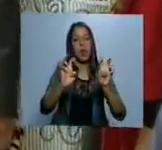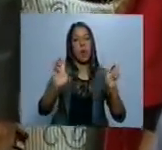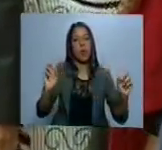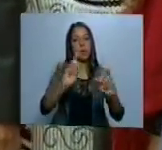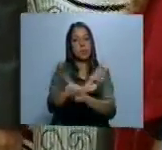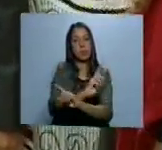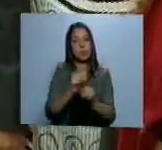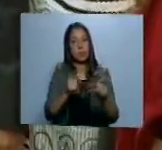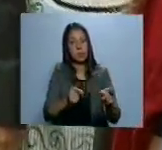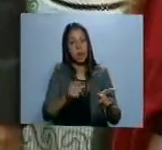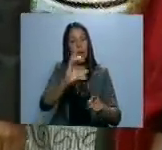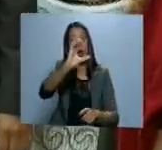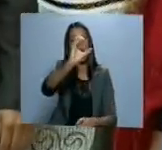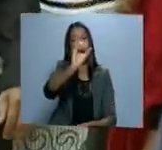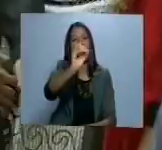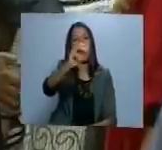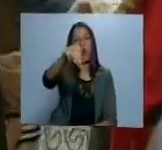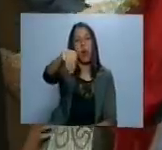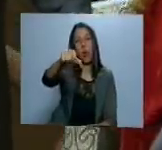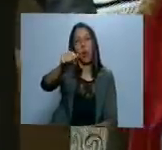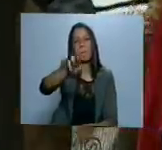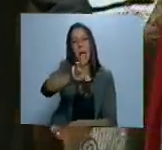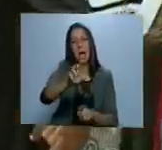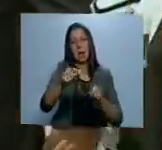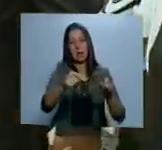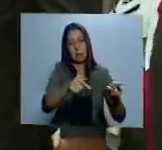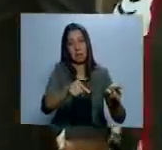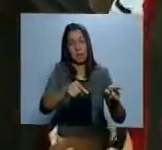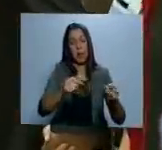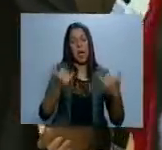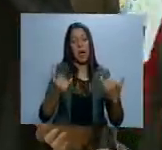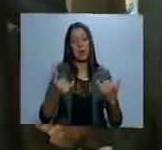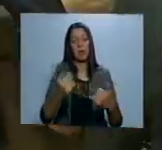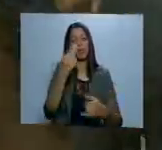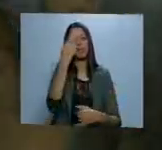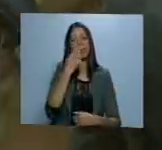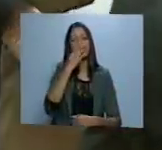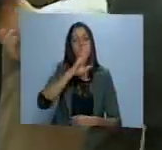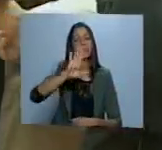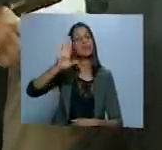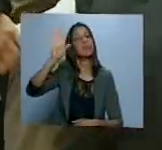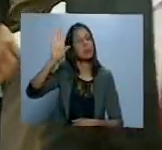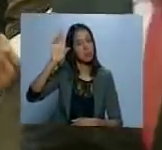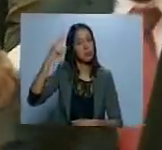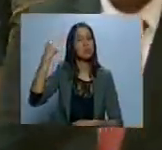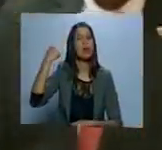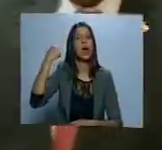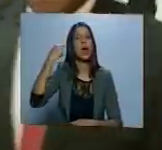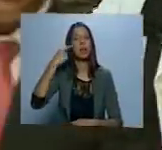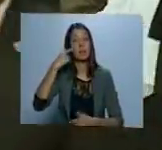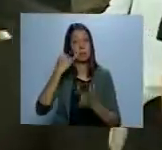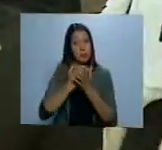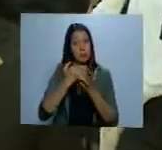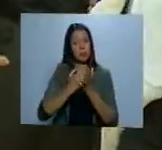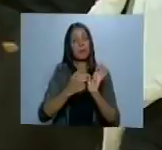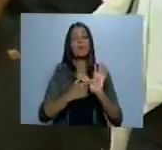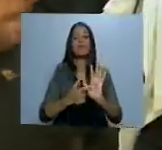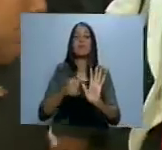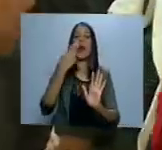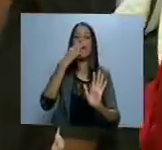Prieto. En este sentido, se procedió a juramentar al gobernador electo.